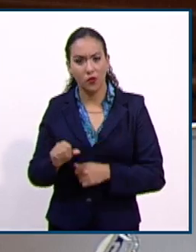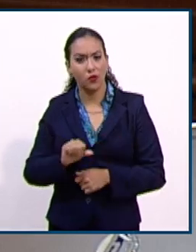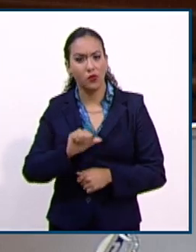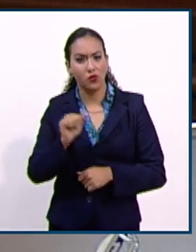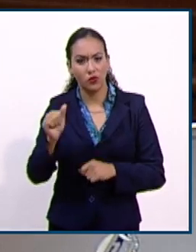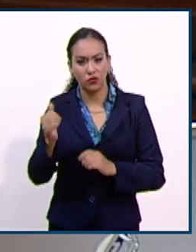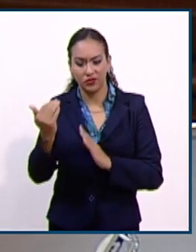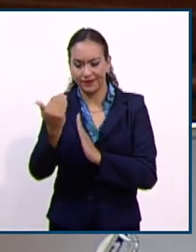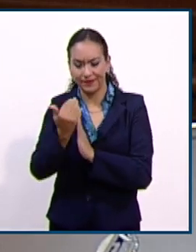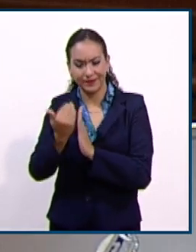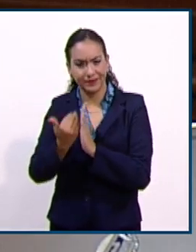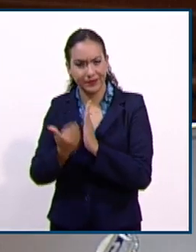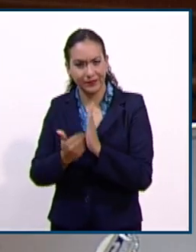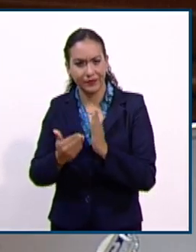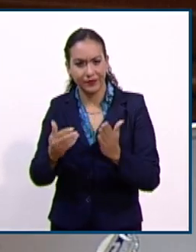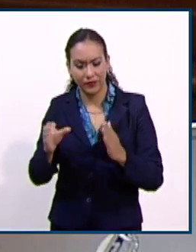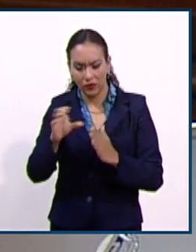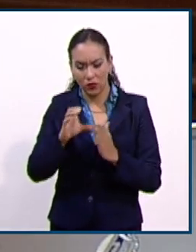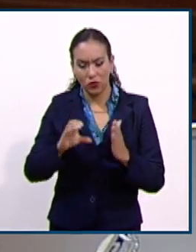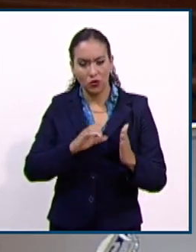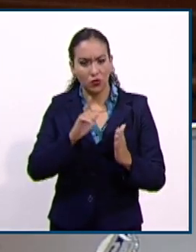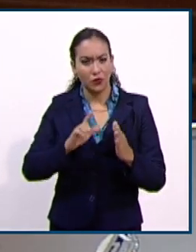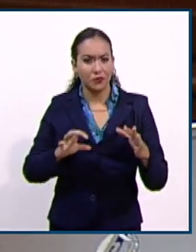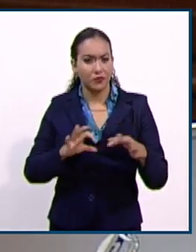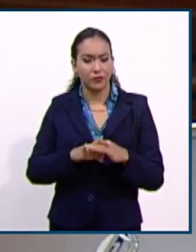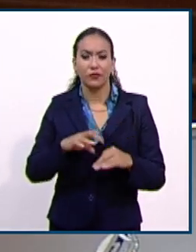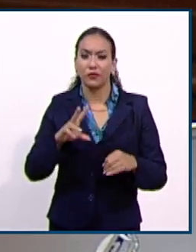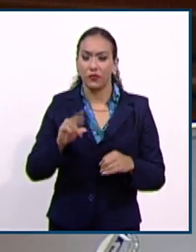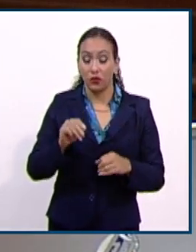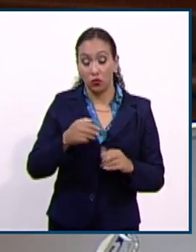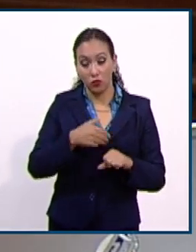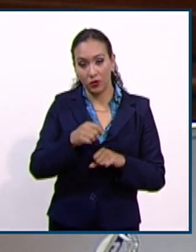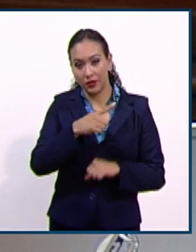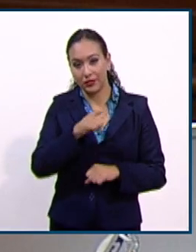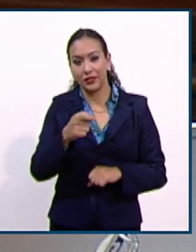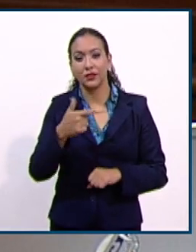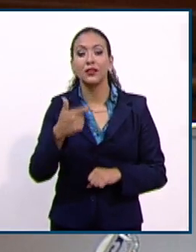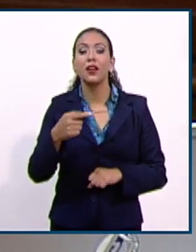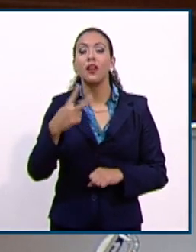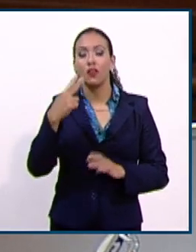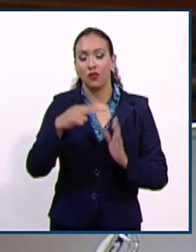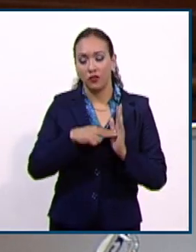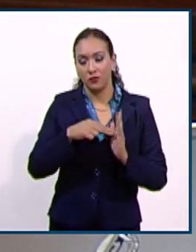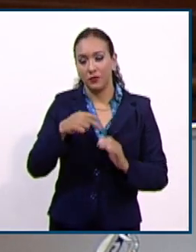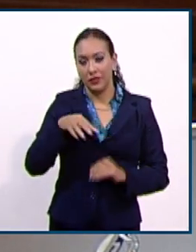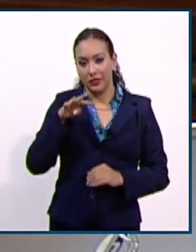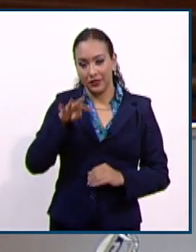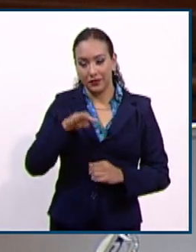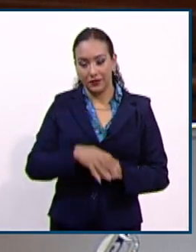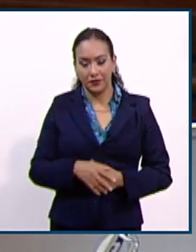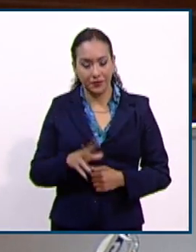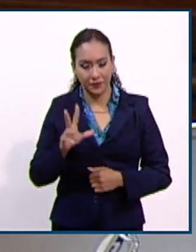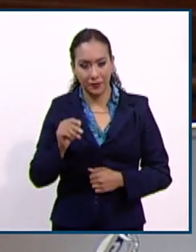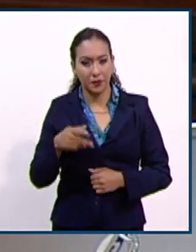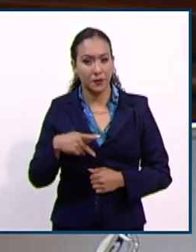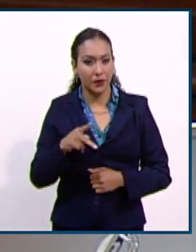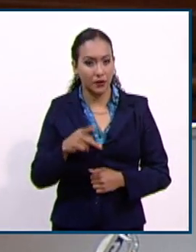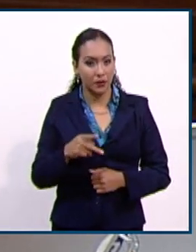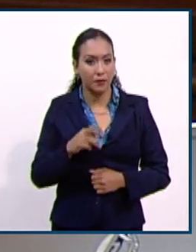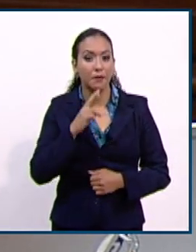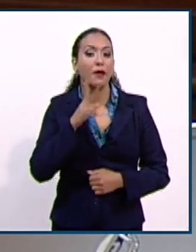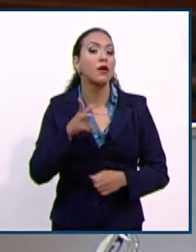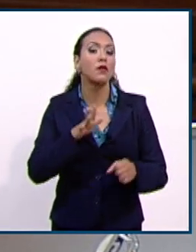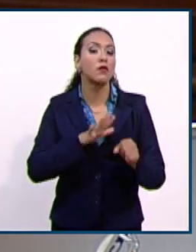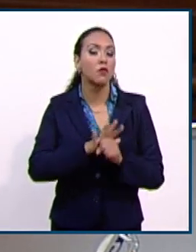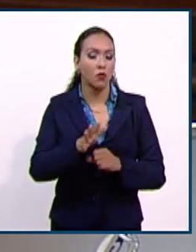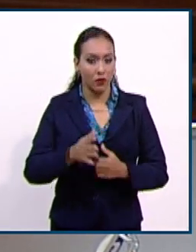lineamientos dictados en la acción de inconstitucionalidad 107 del 2019, sino que debería de adoptarse